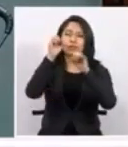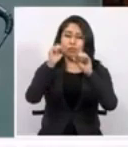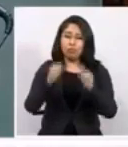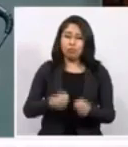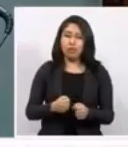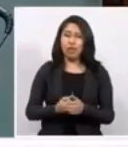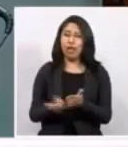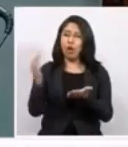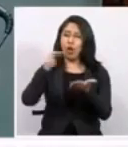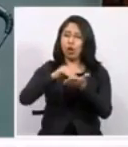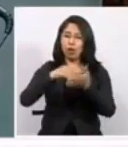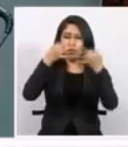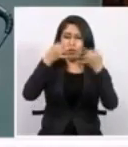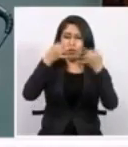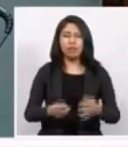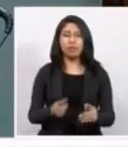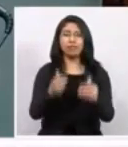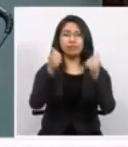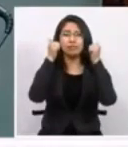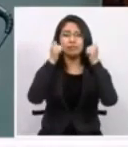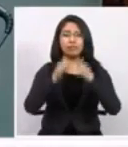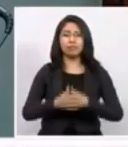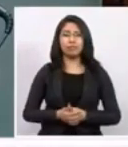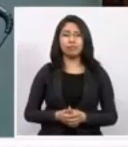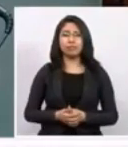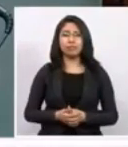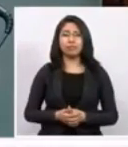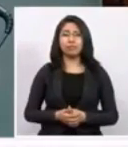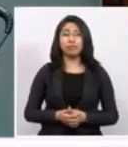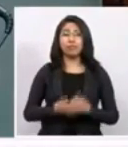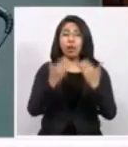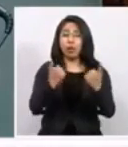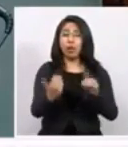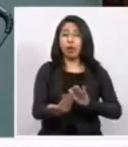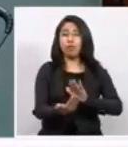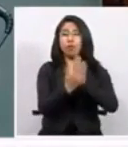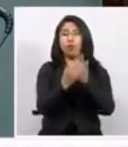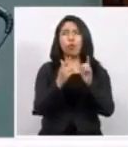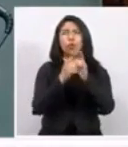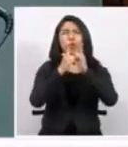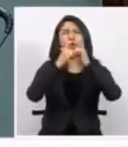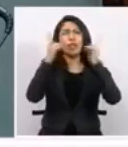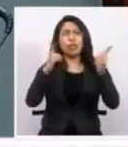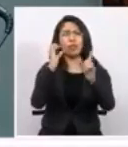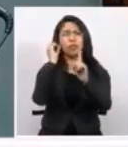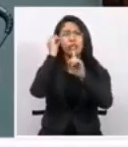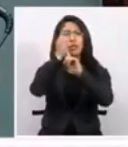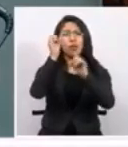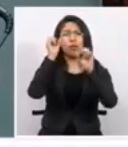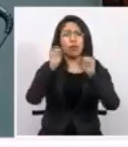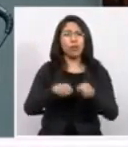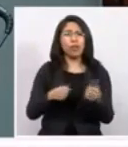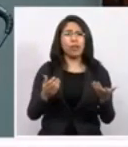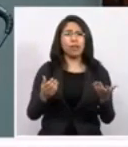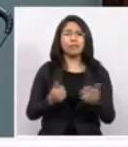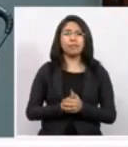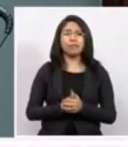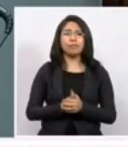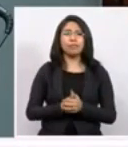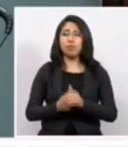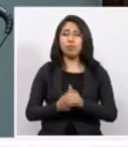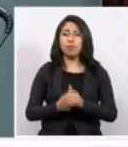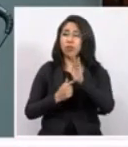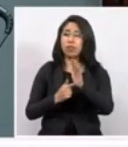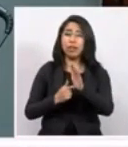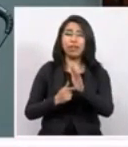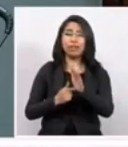de la estabilidad lo antes posible. Hoy afrontamos el enorme reto de tener que escribir unidos las letras que definirán los